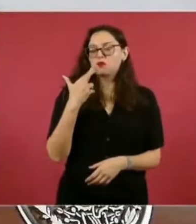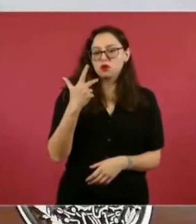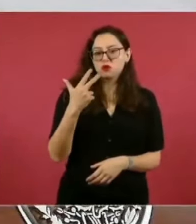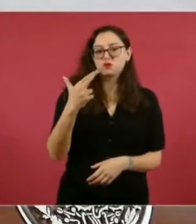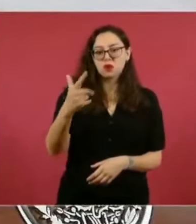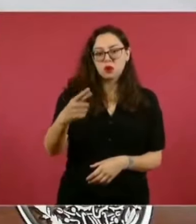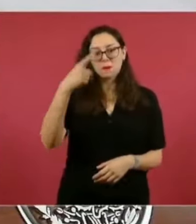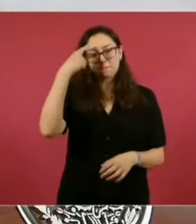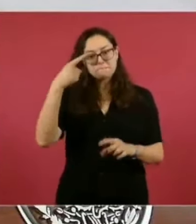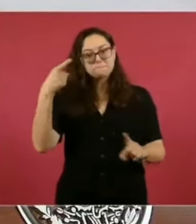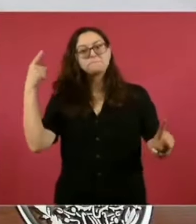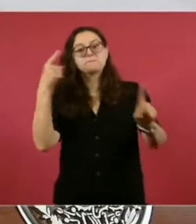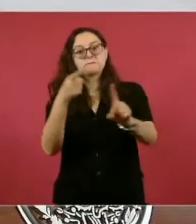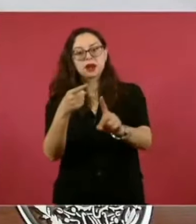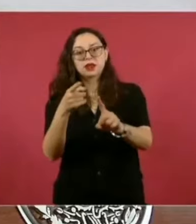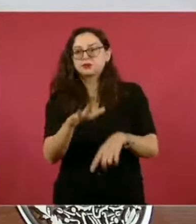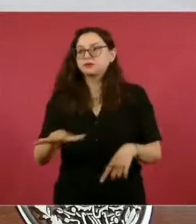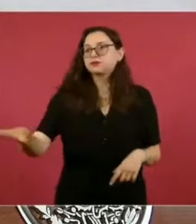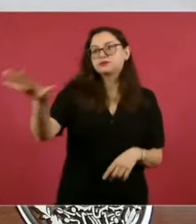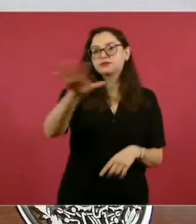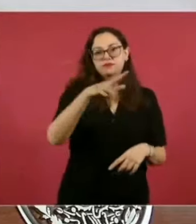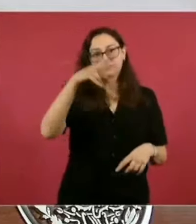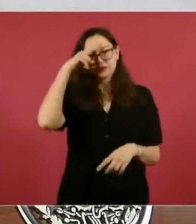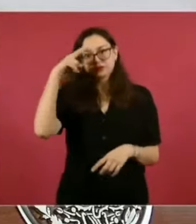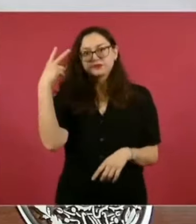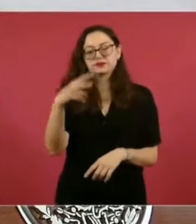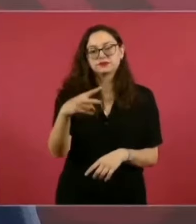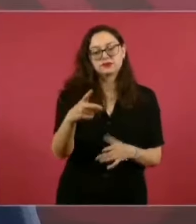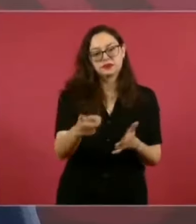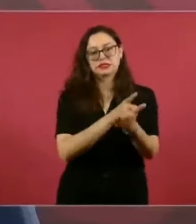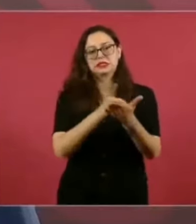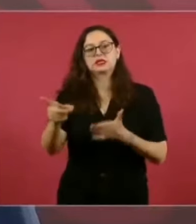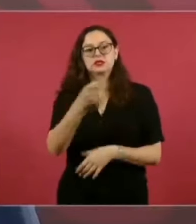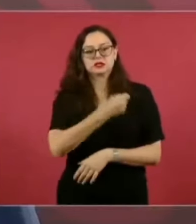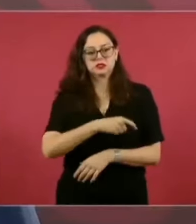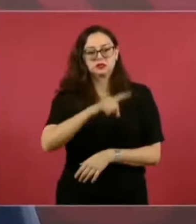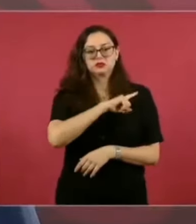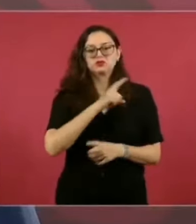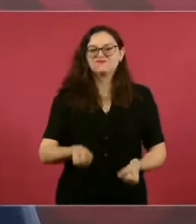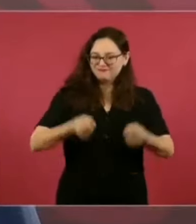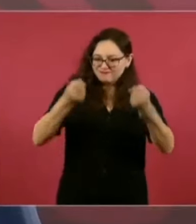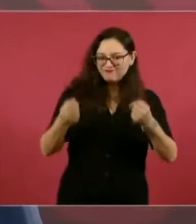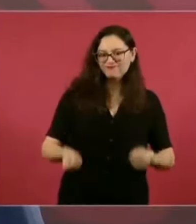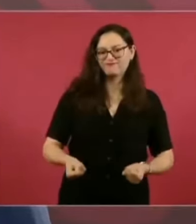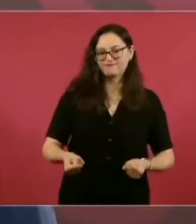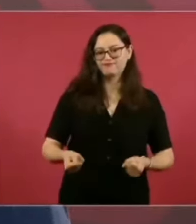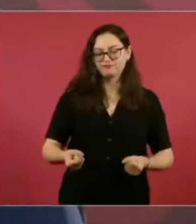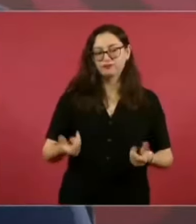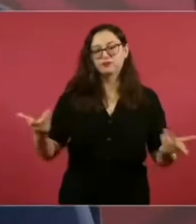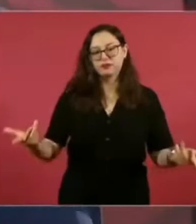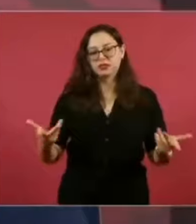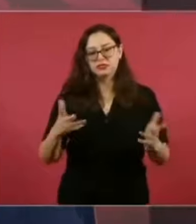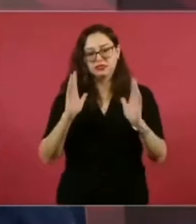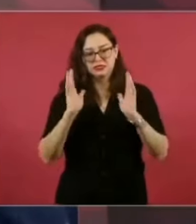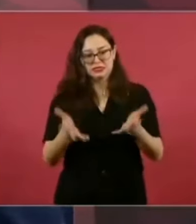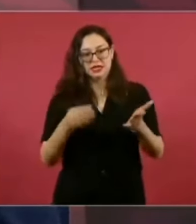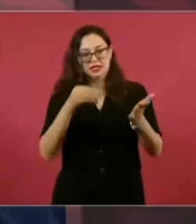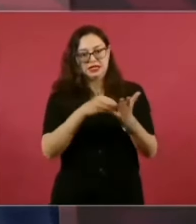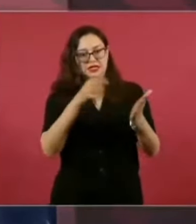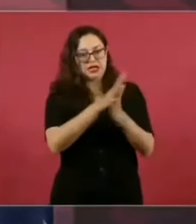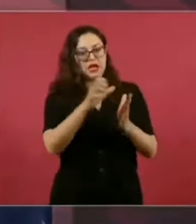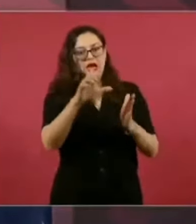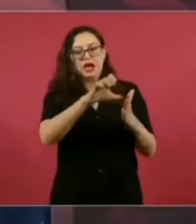los mexicanos el derecho, a todo nuestro pueblo, el derecho a la salud, como se establece ya en